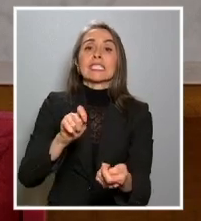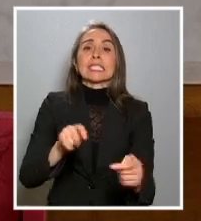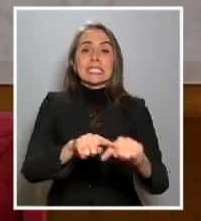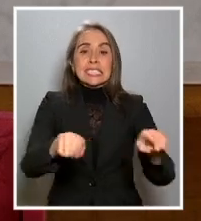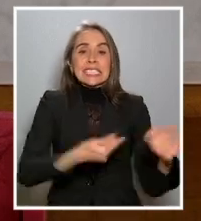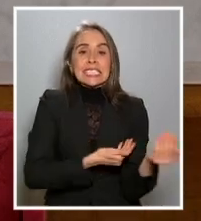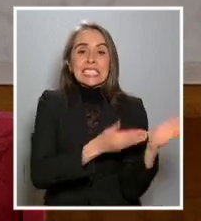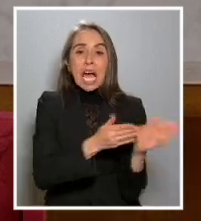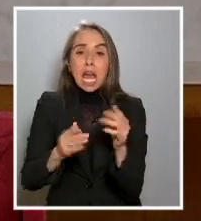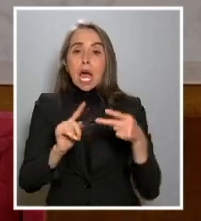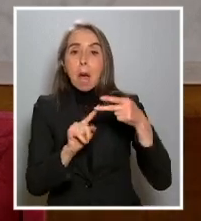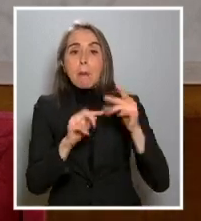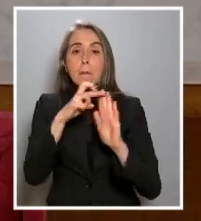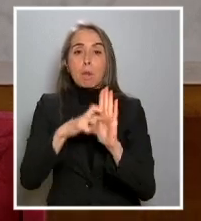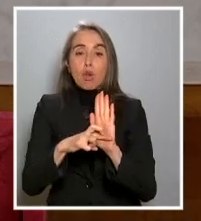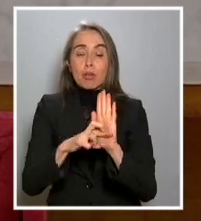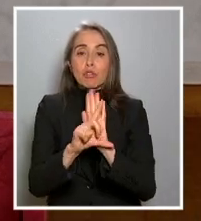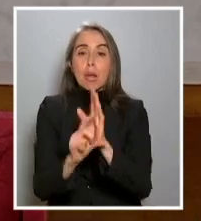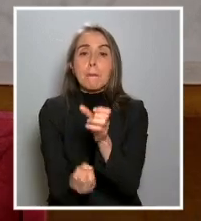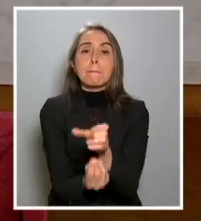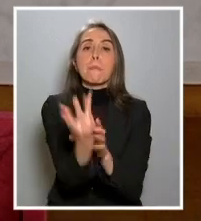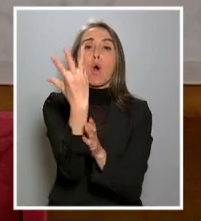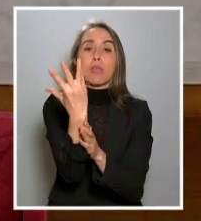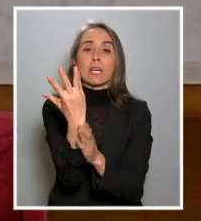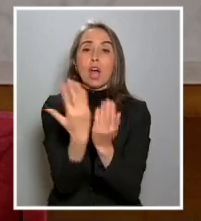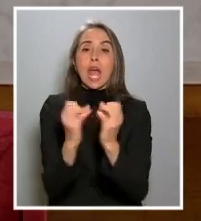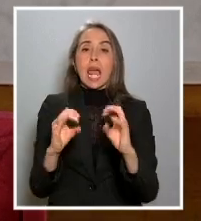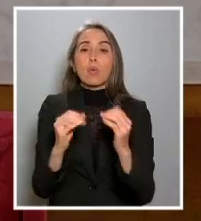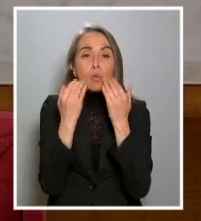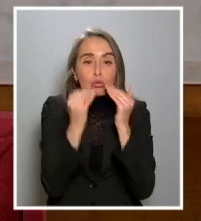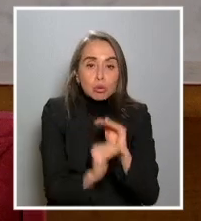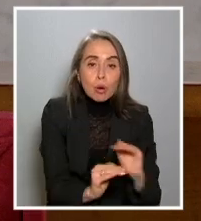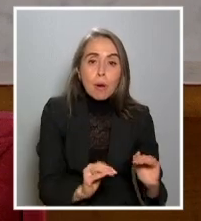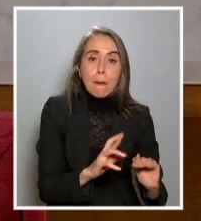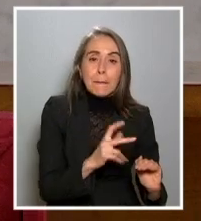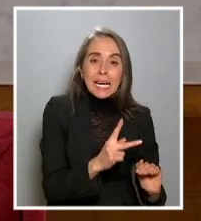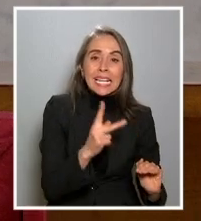y enviamos un proyecto de modernización de la educación parvularia.